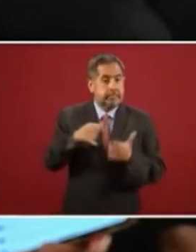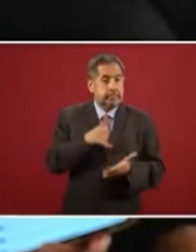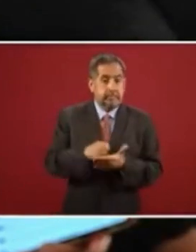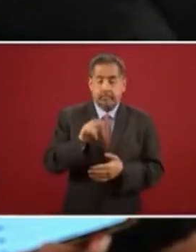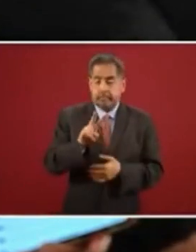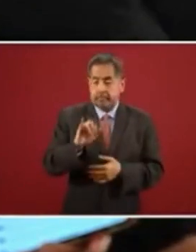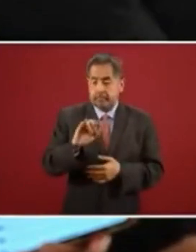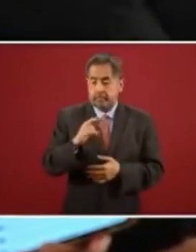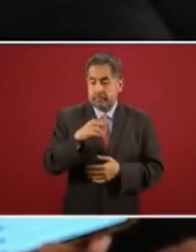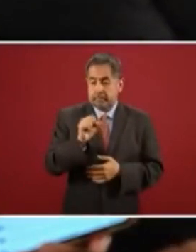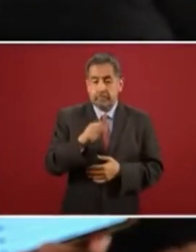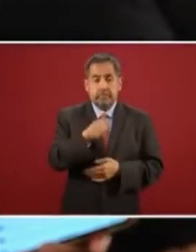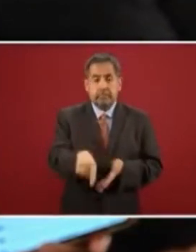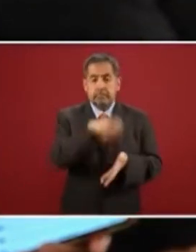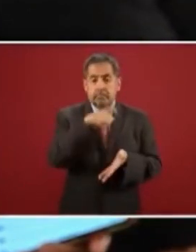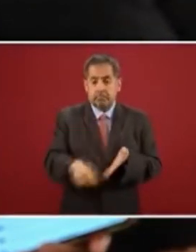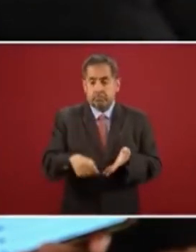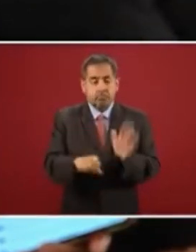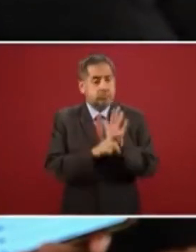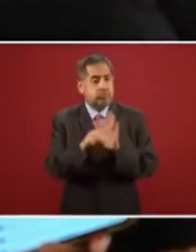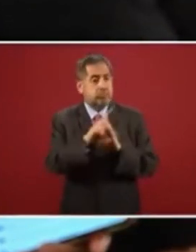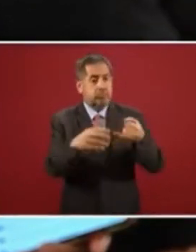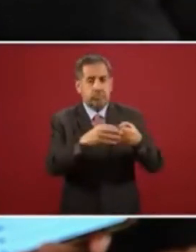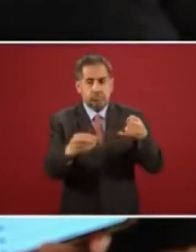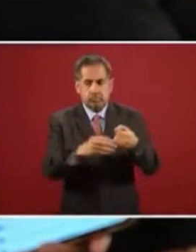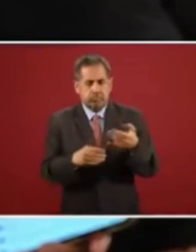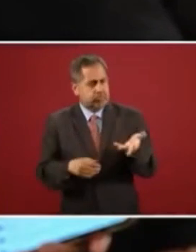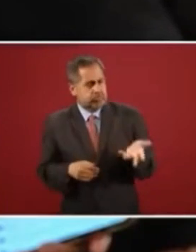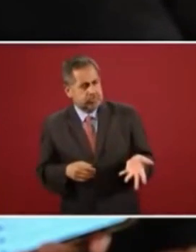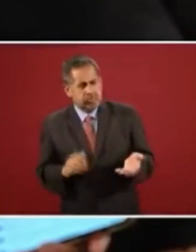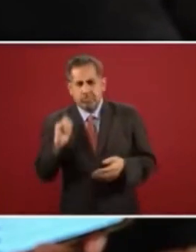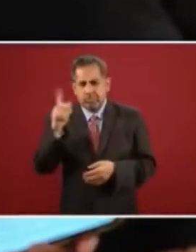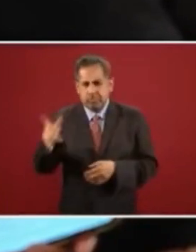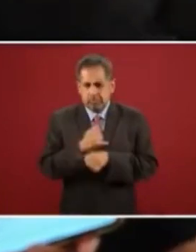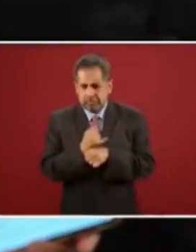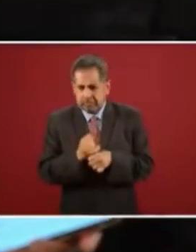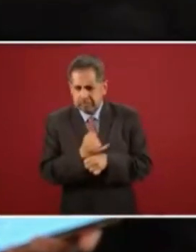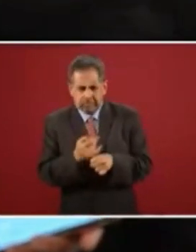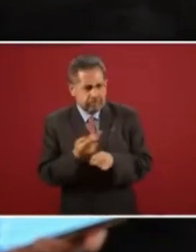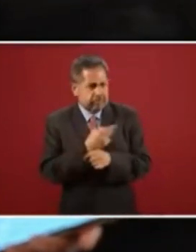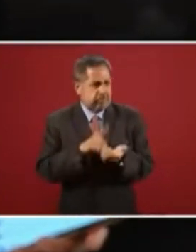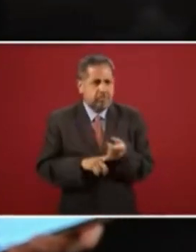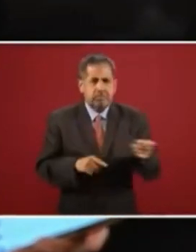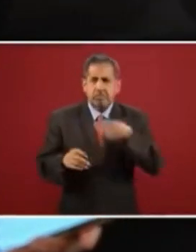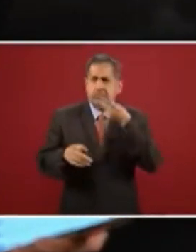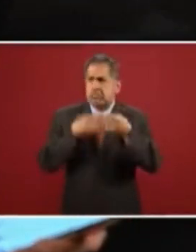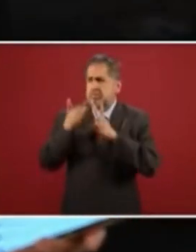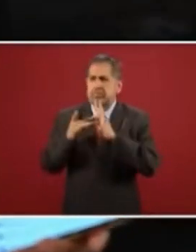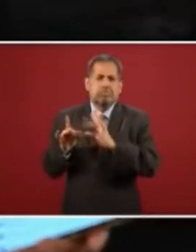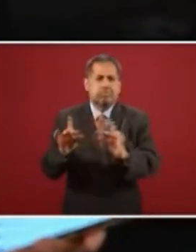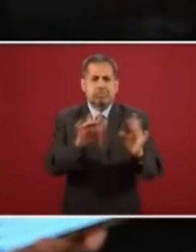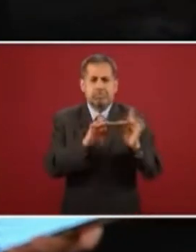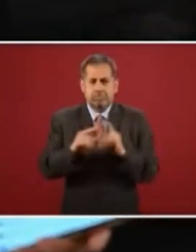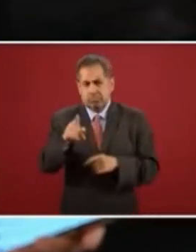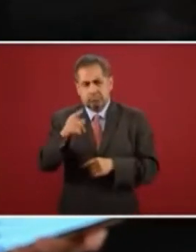para comprar un departamento en miami y yo quisiera saber si hay una investigación con respecto a ello porque se dice mucho en las redes pero